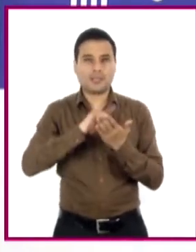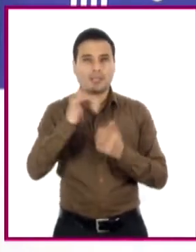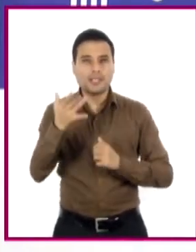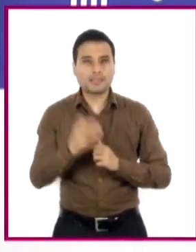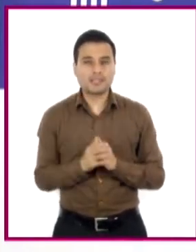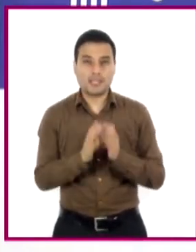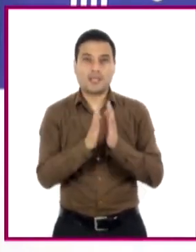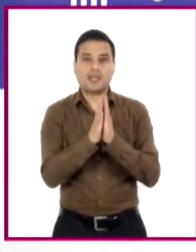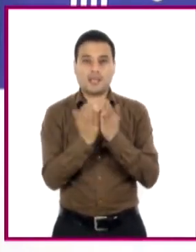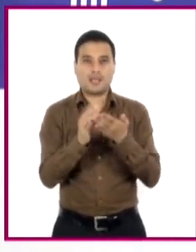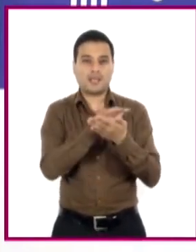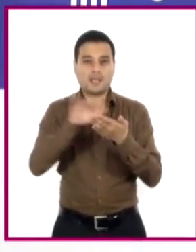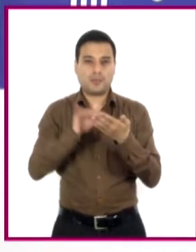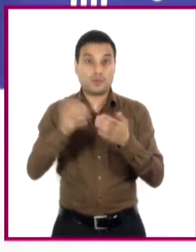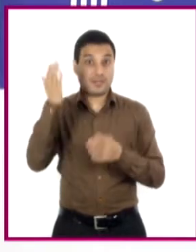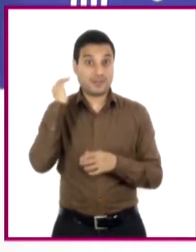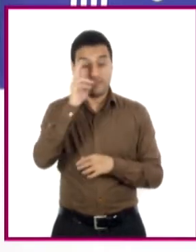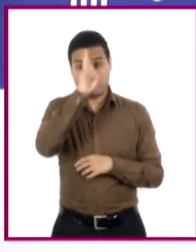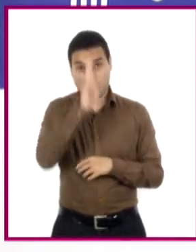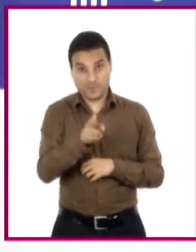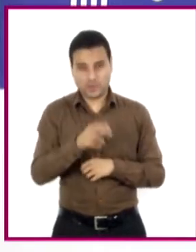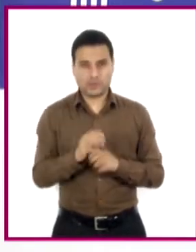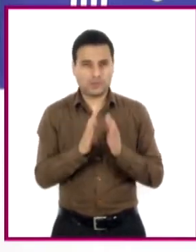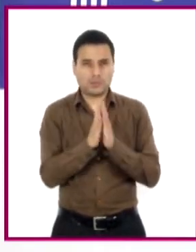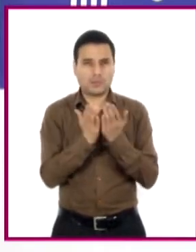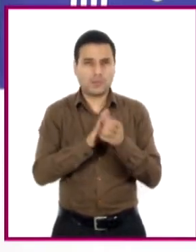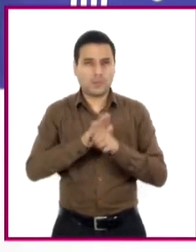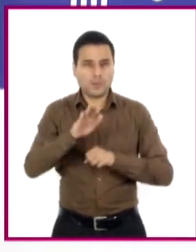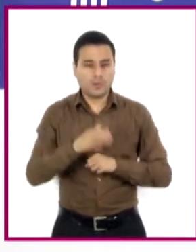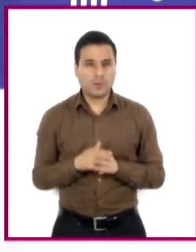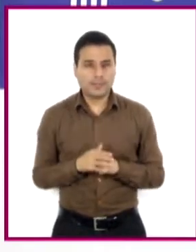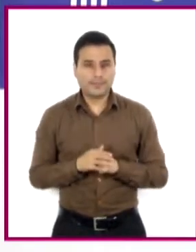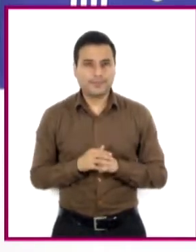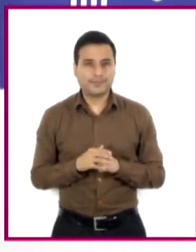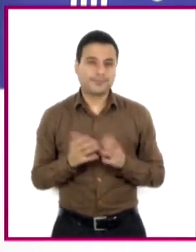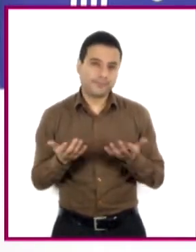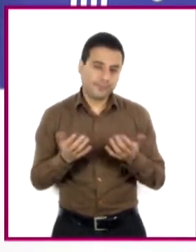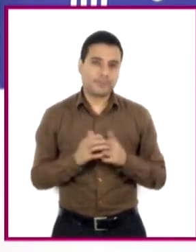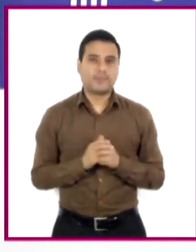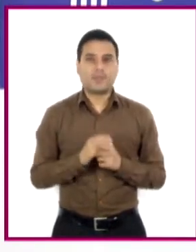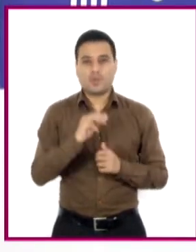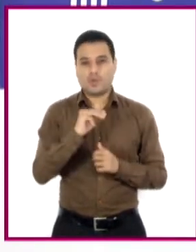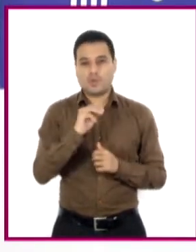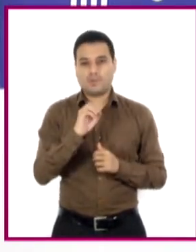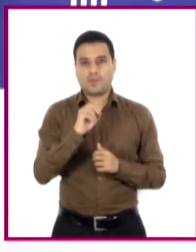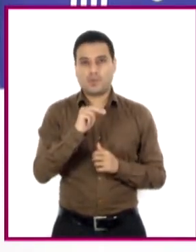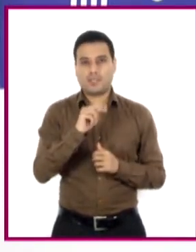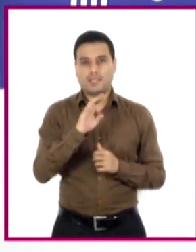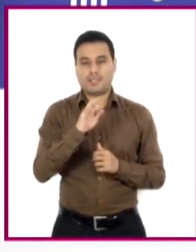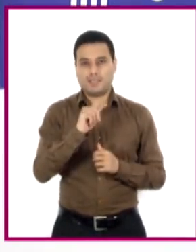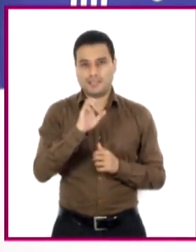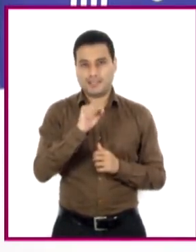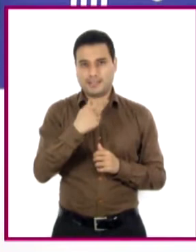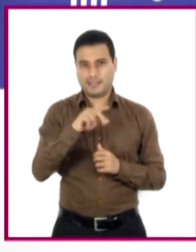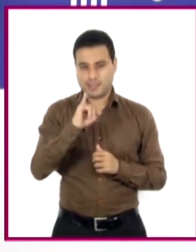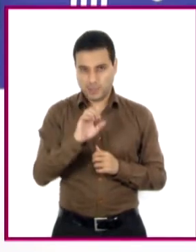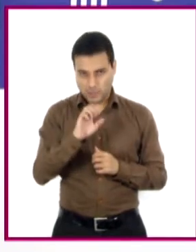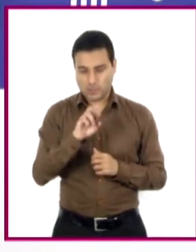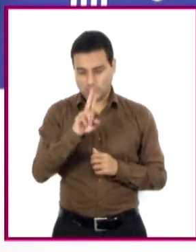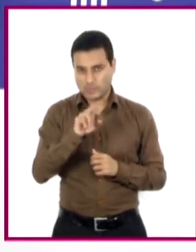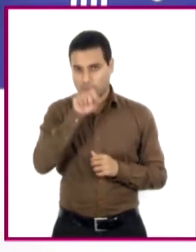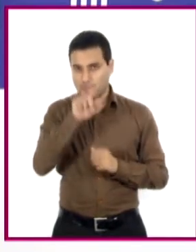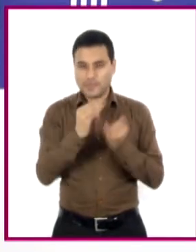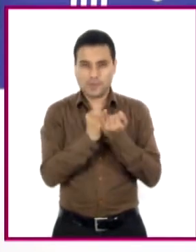de los libros prohibidos, entre los que se encontraban obras de Montesquieu y Rousseau, entre